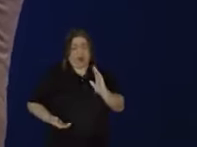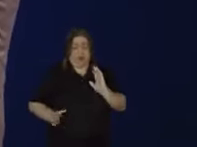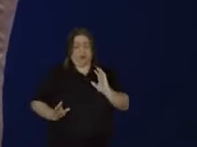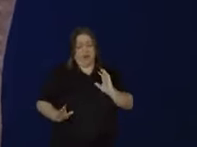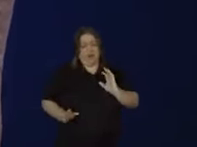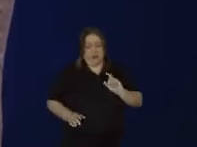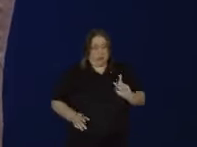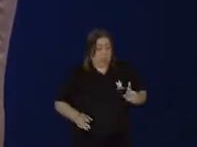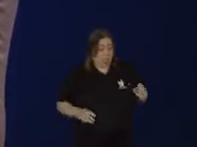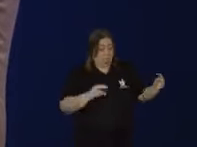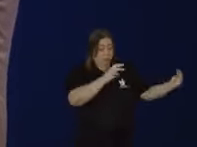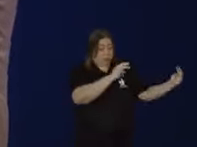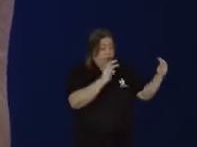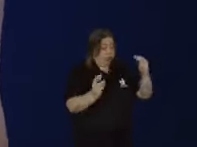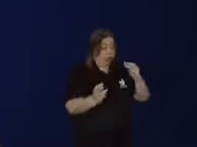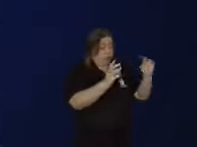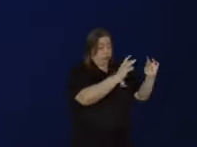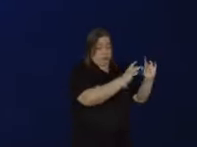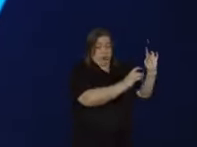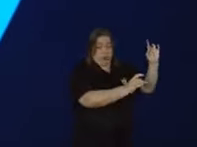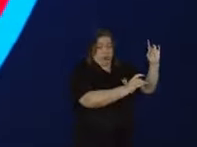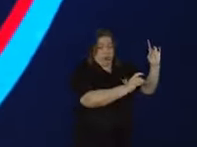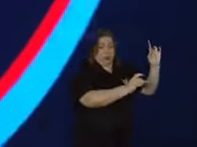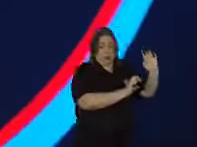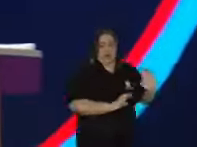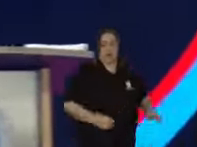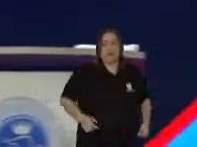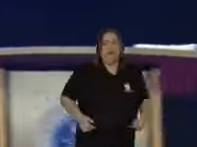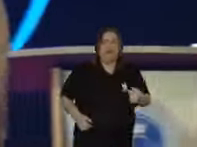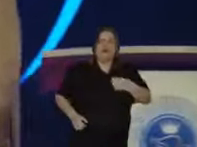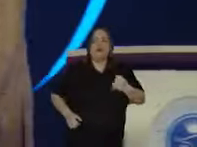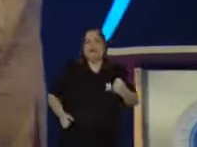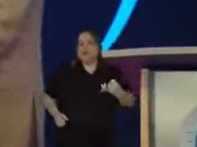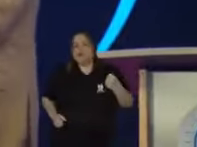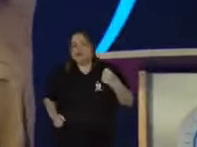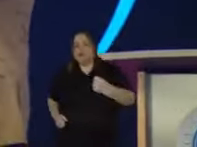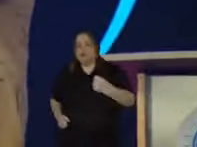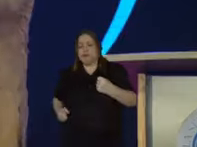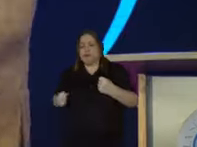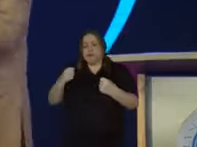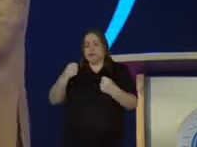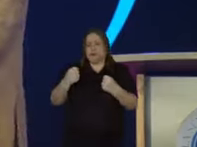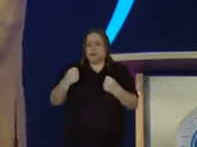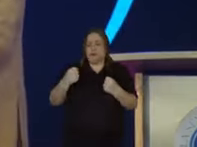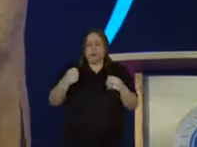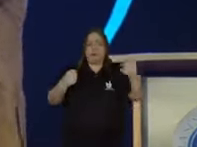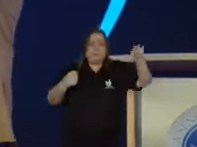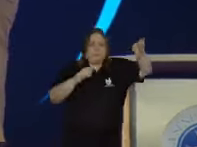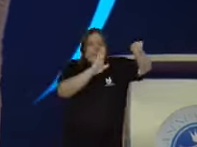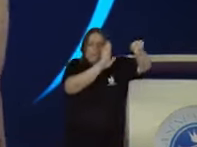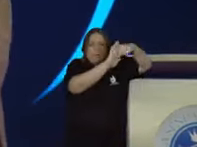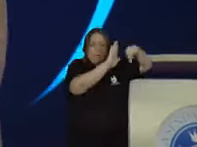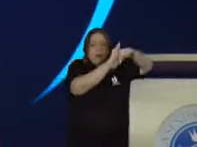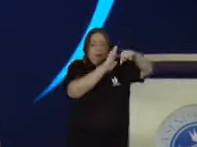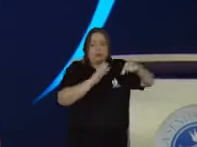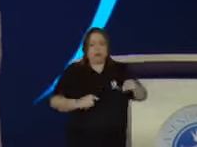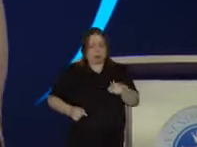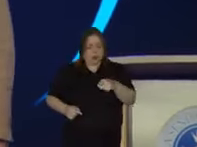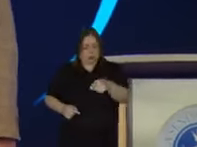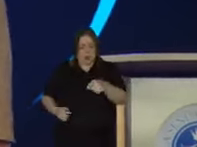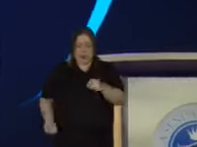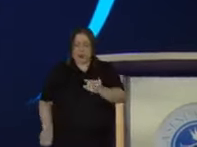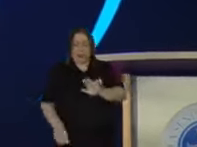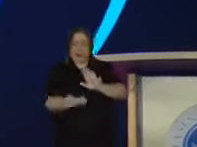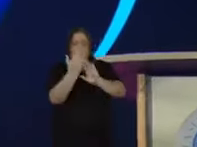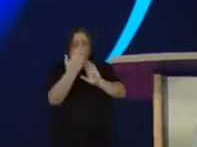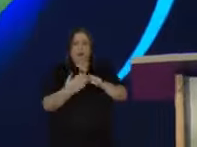que hay una batalla espiritual, voy a ser como el boxeador que sale a pelear, suena la campana con el rival de Dante y